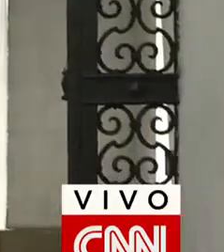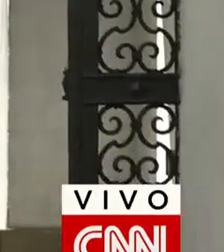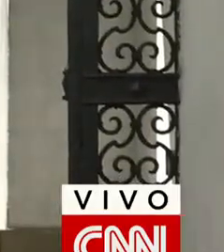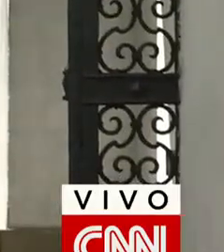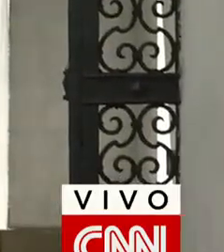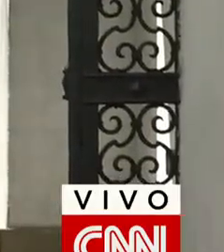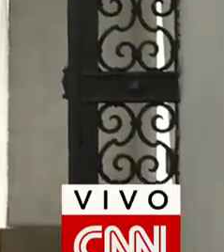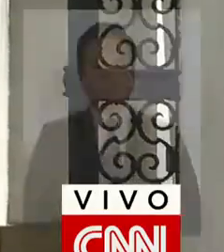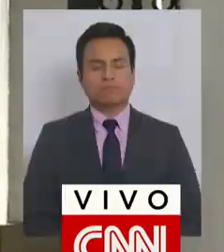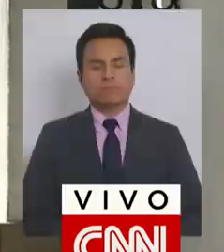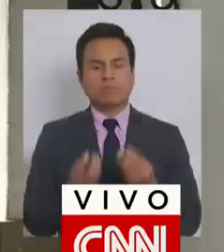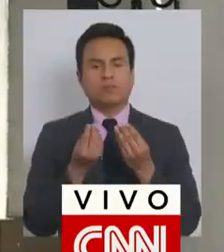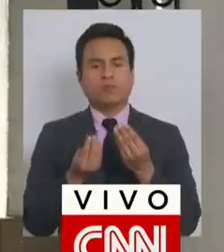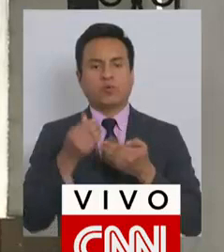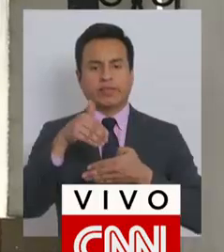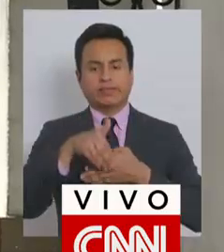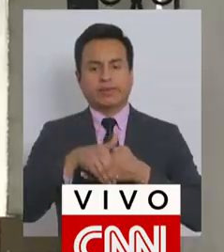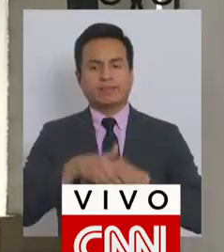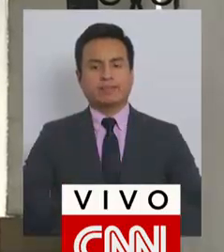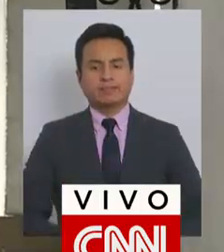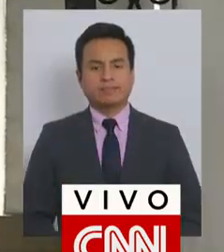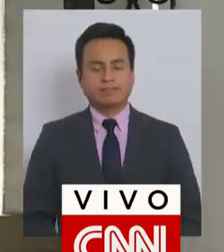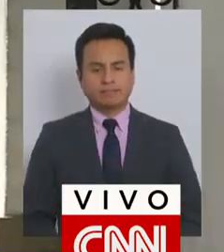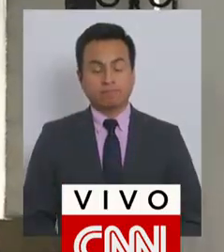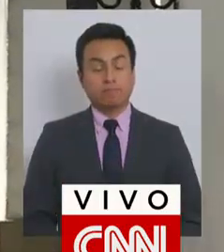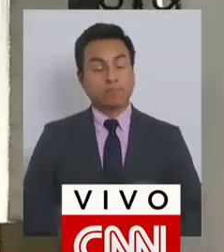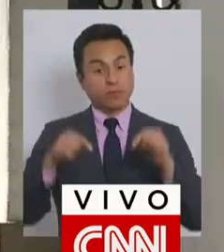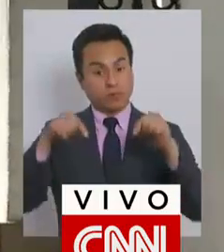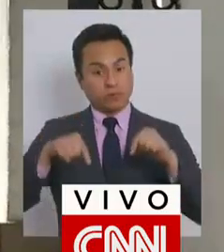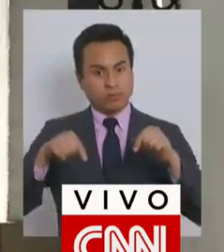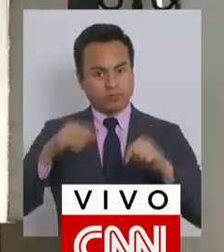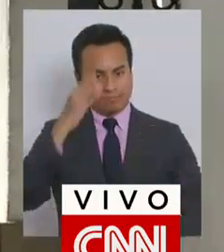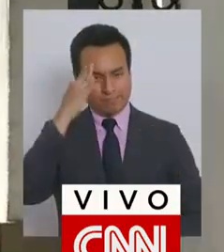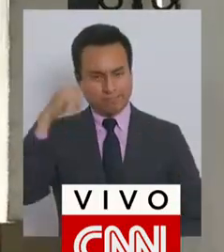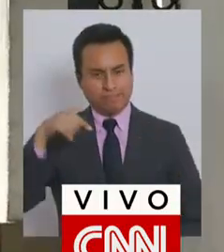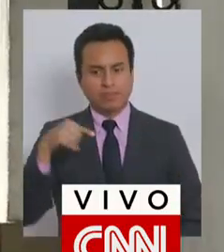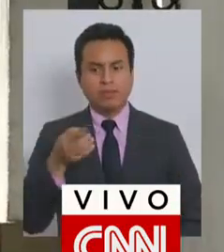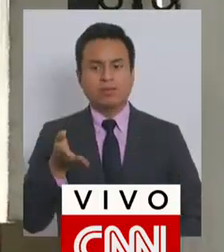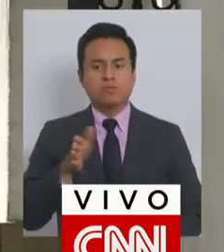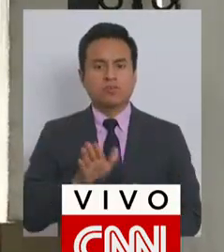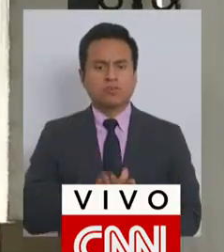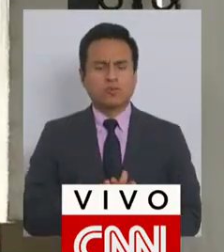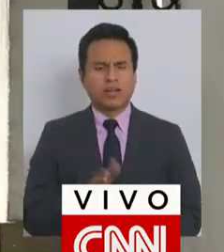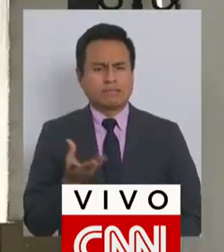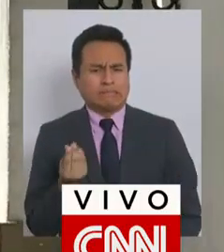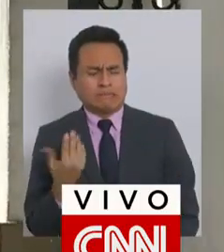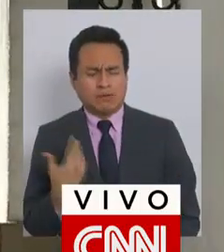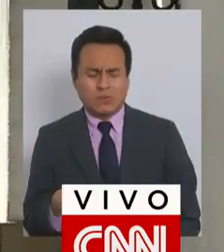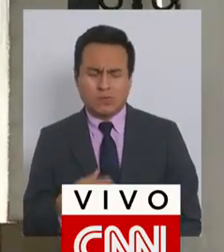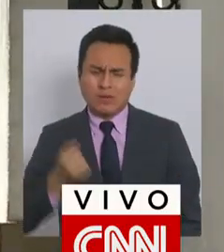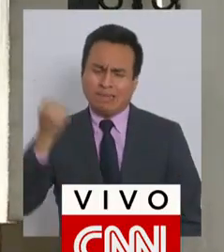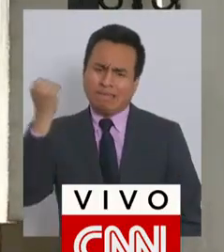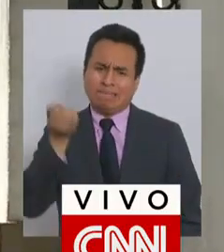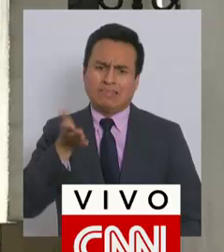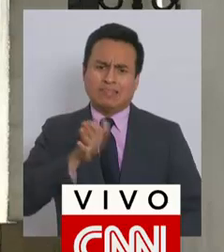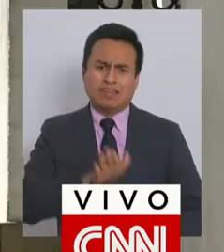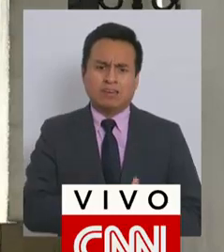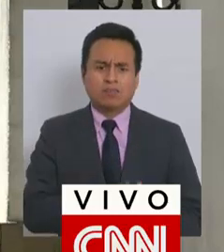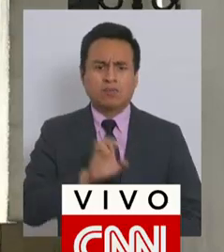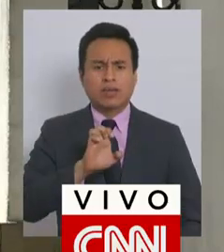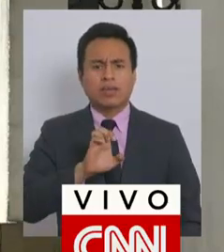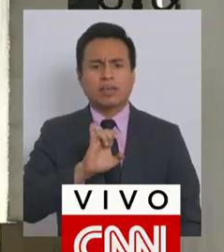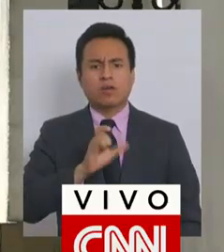Lo escuchamos. Buenas tardes. Hoy murió cobardemente